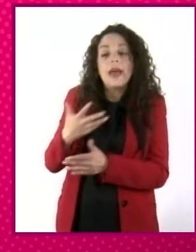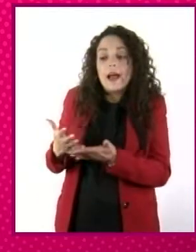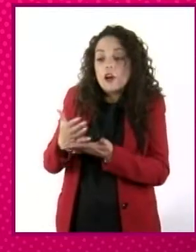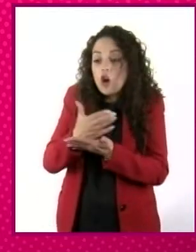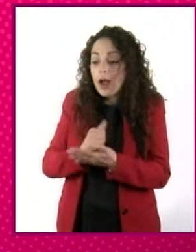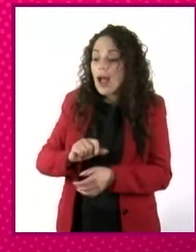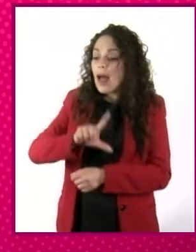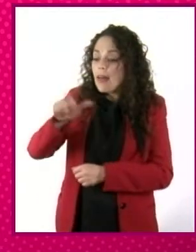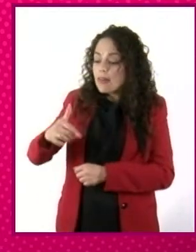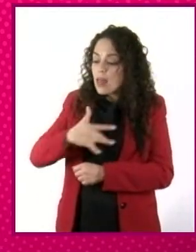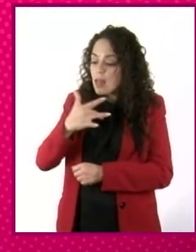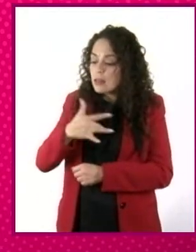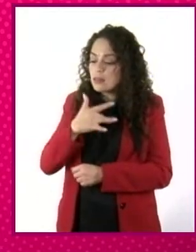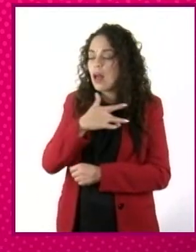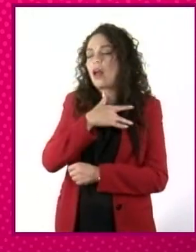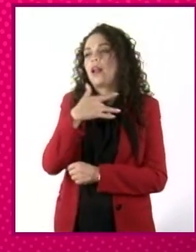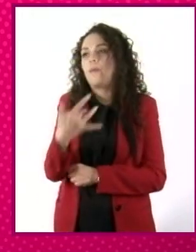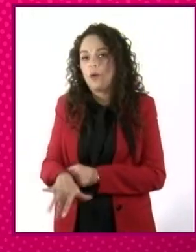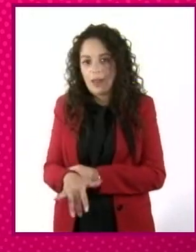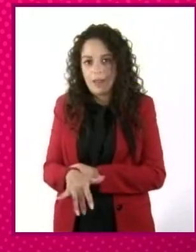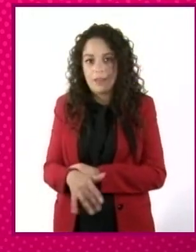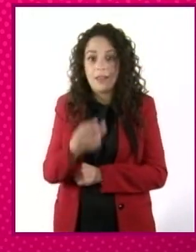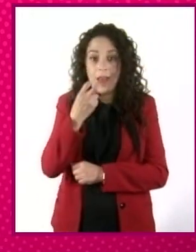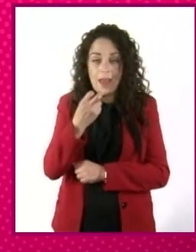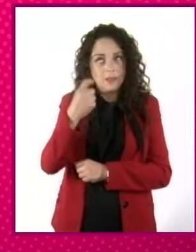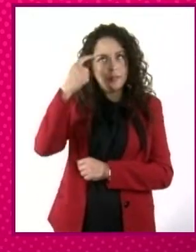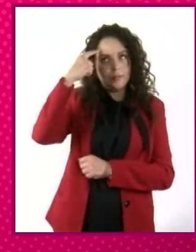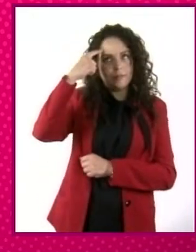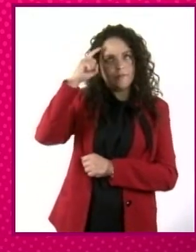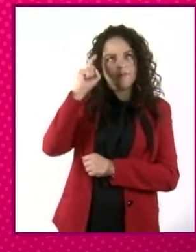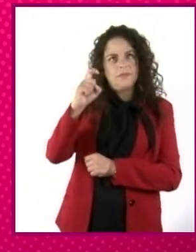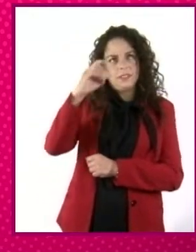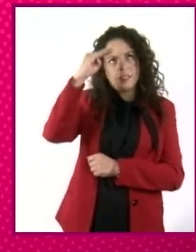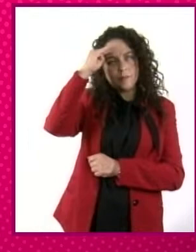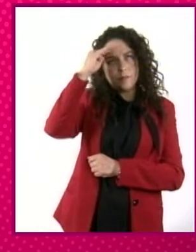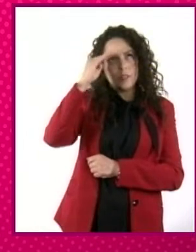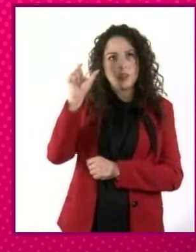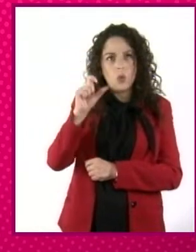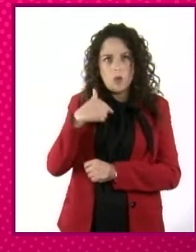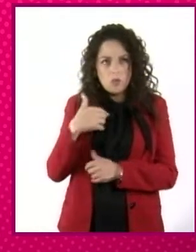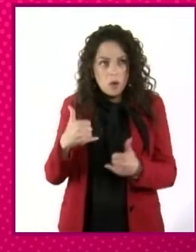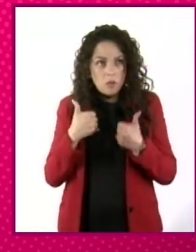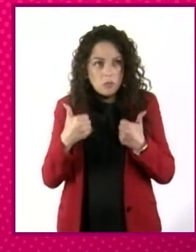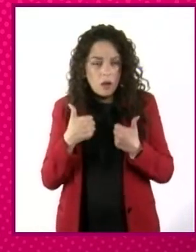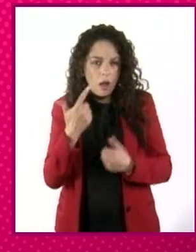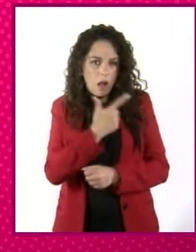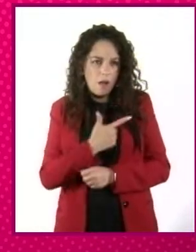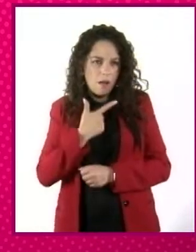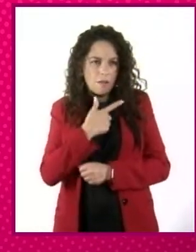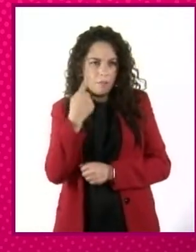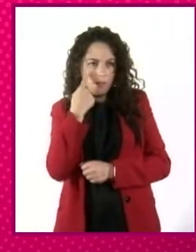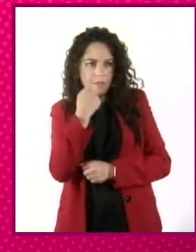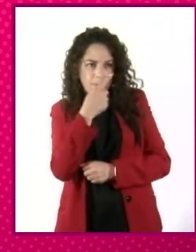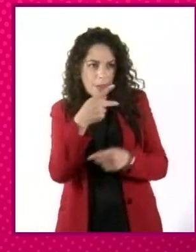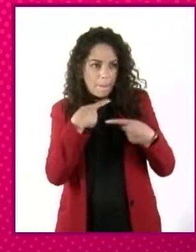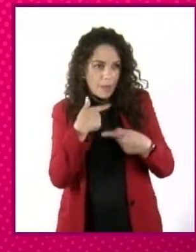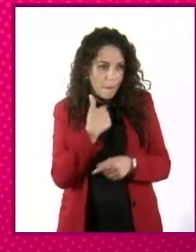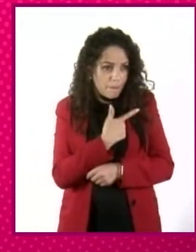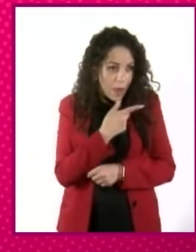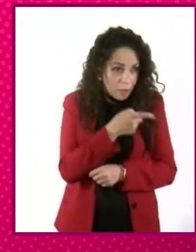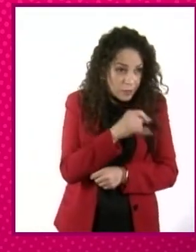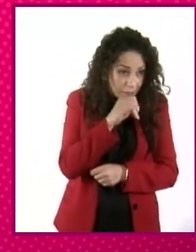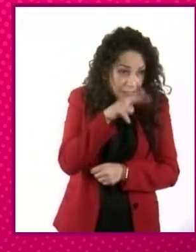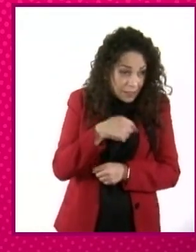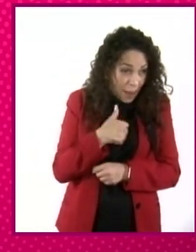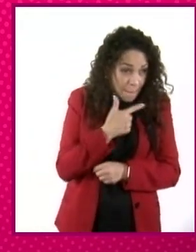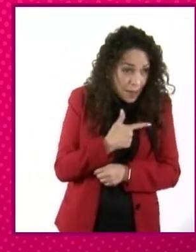yo creo que ahí es importante como poder preguntarse, ¿cierto? Cuando uno es adolescente y te gusta alguien, como en realidad me gusta esta persona,